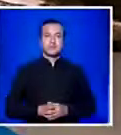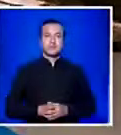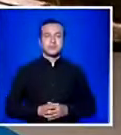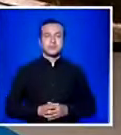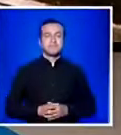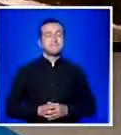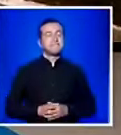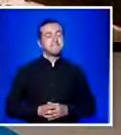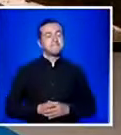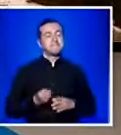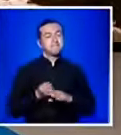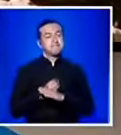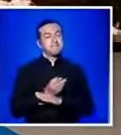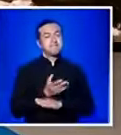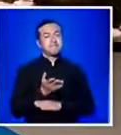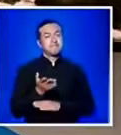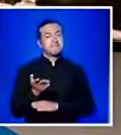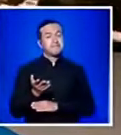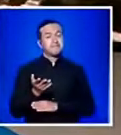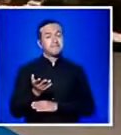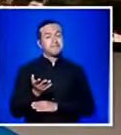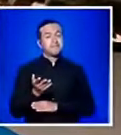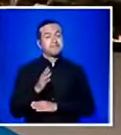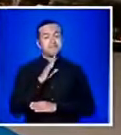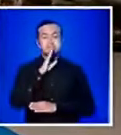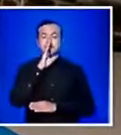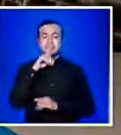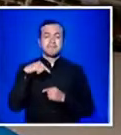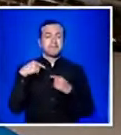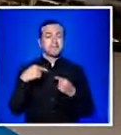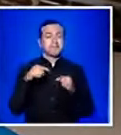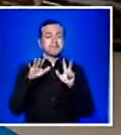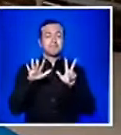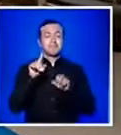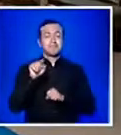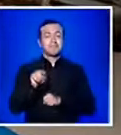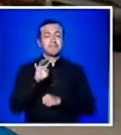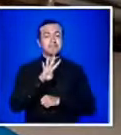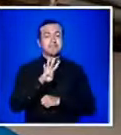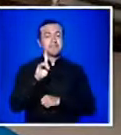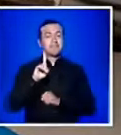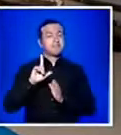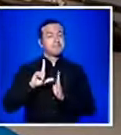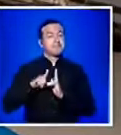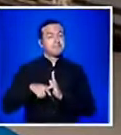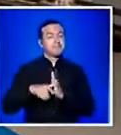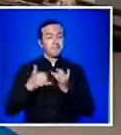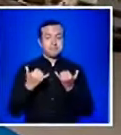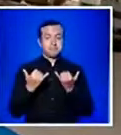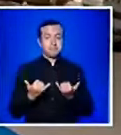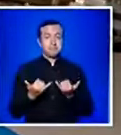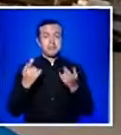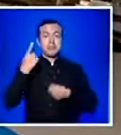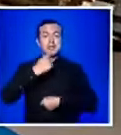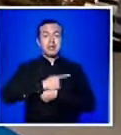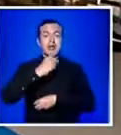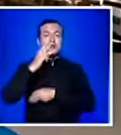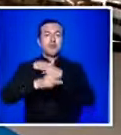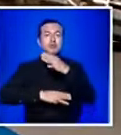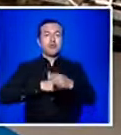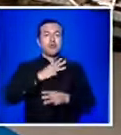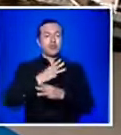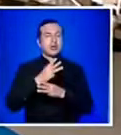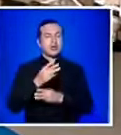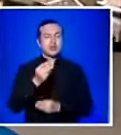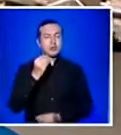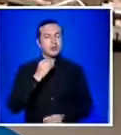Y estas recomendaciones se las vamos a repetir a diario. Son las 8 de la mañana con 41 minutos. Hoy es el Día Mundial de la